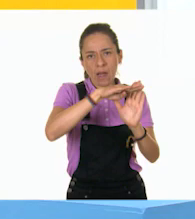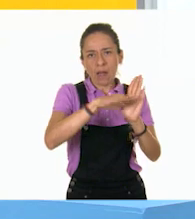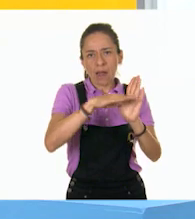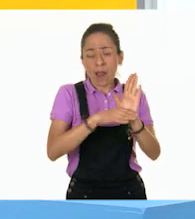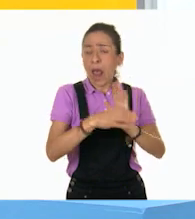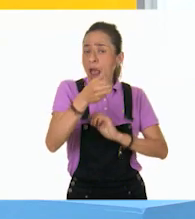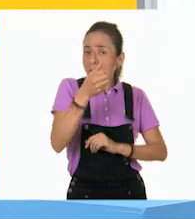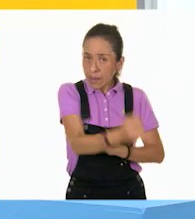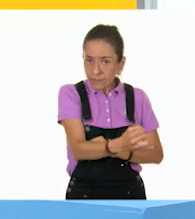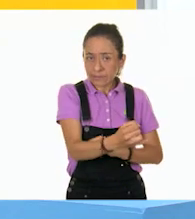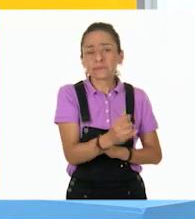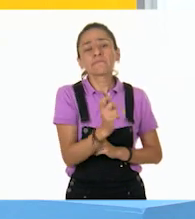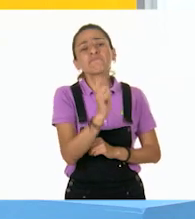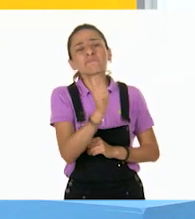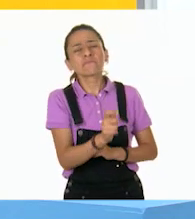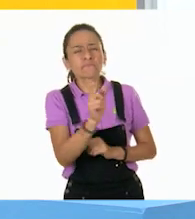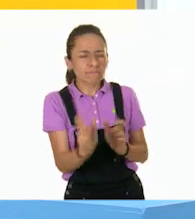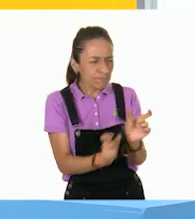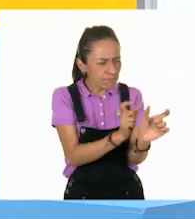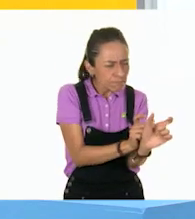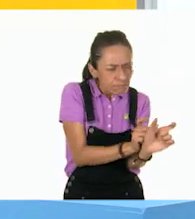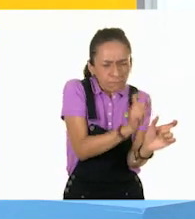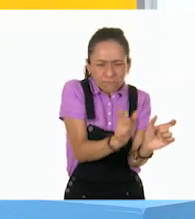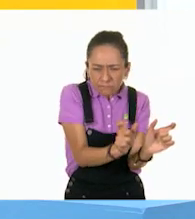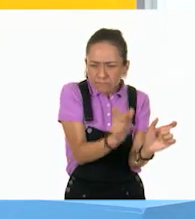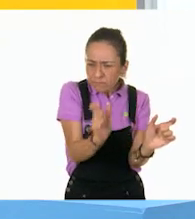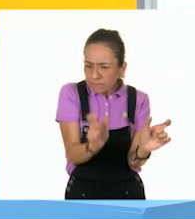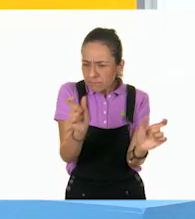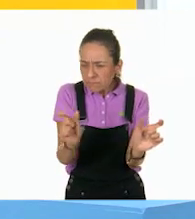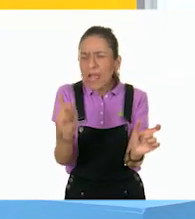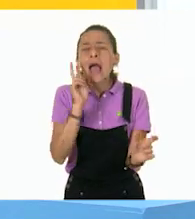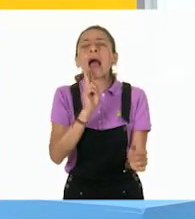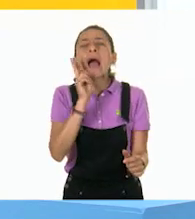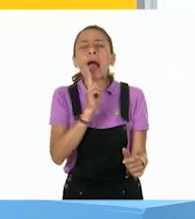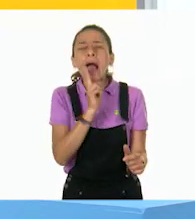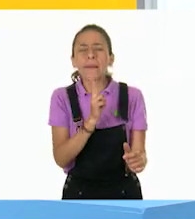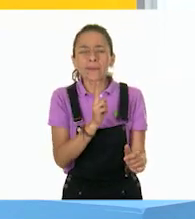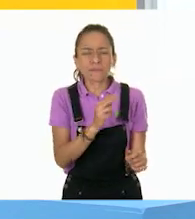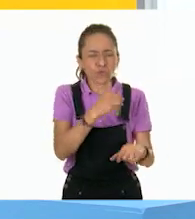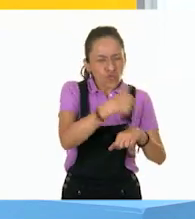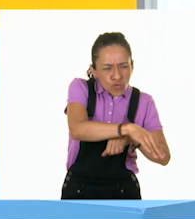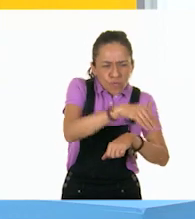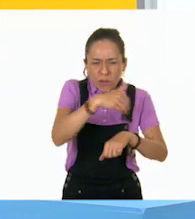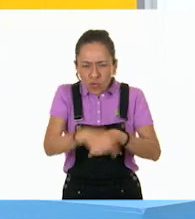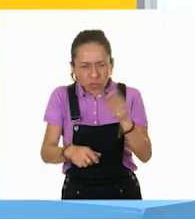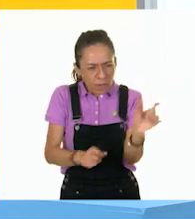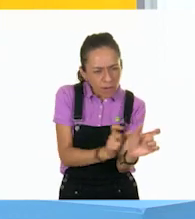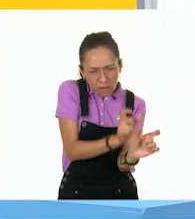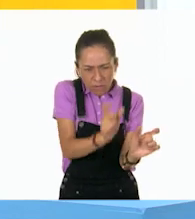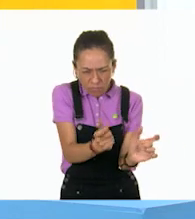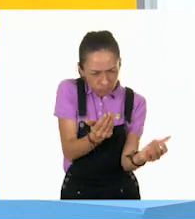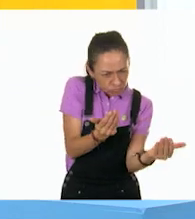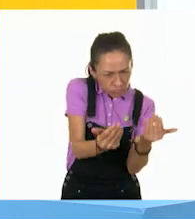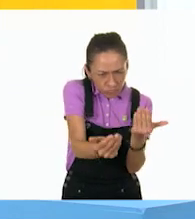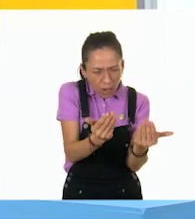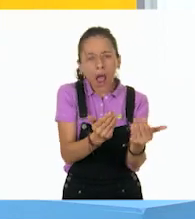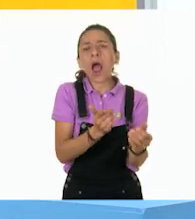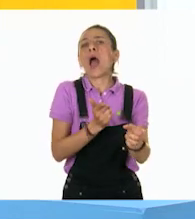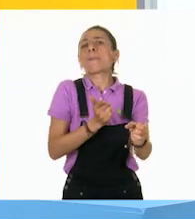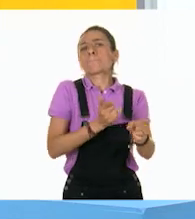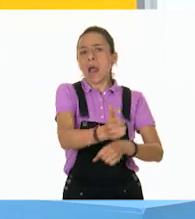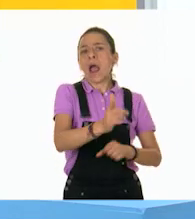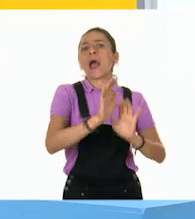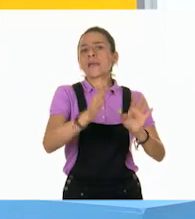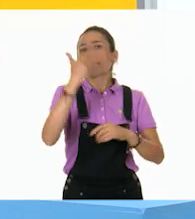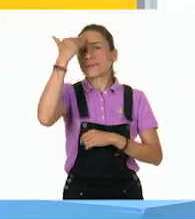los términos de la sucesión cuando comparamos dos números consecutivos. Podemos identificar qué